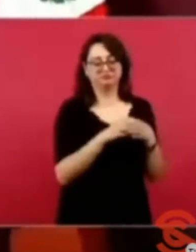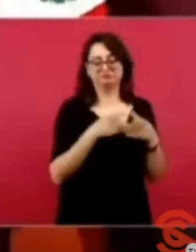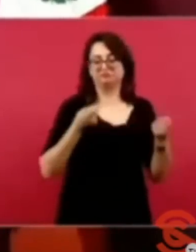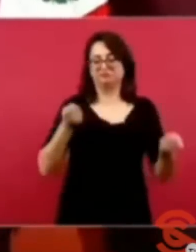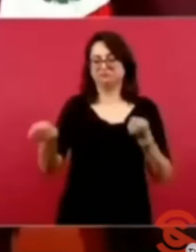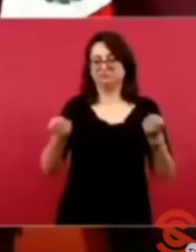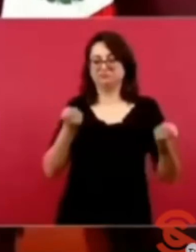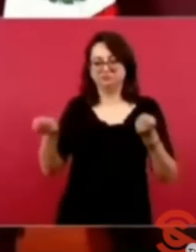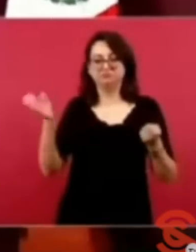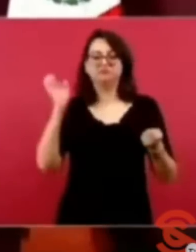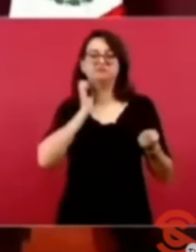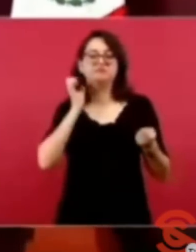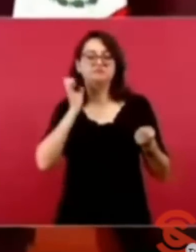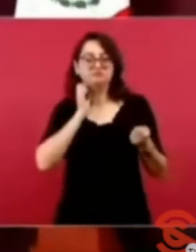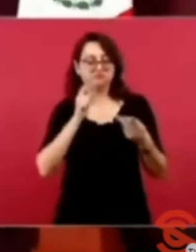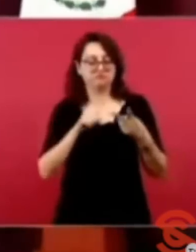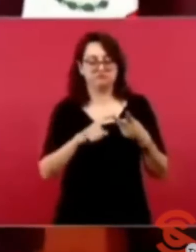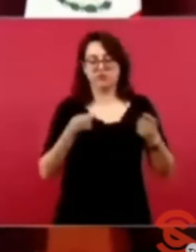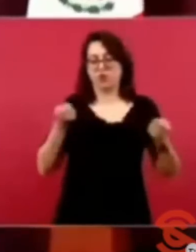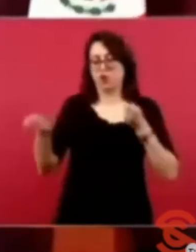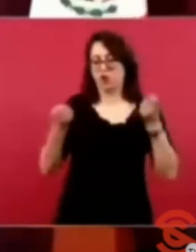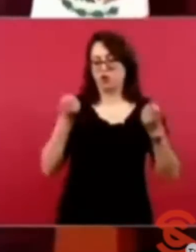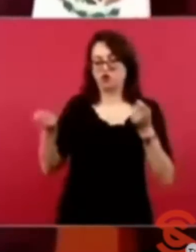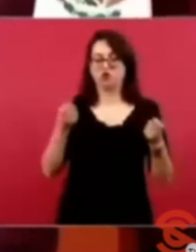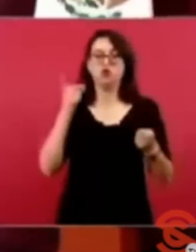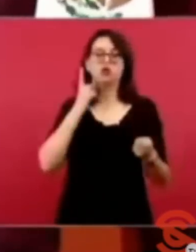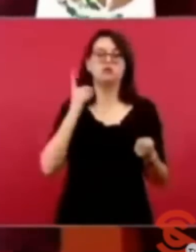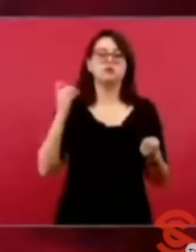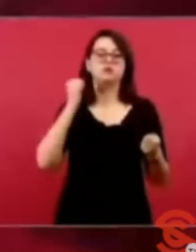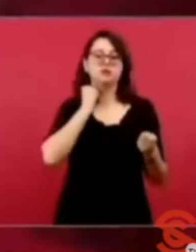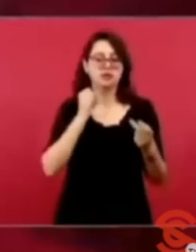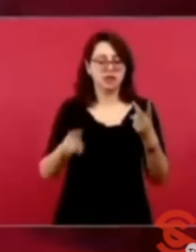legislativo, el judicial.